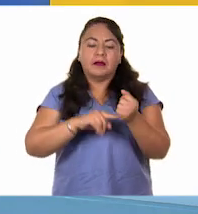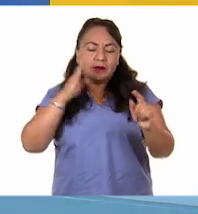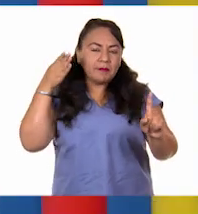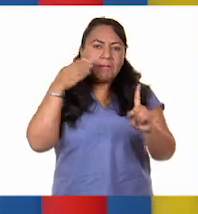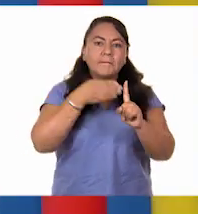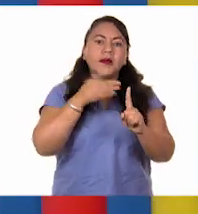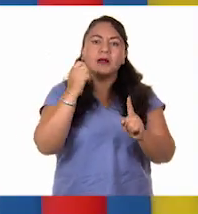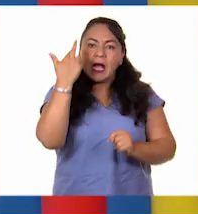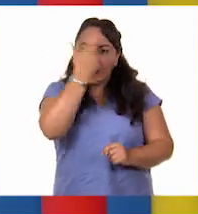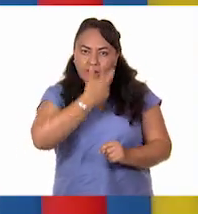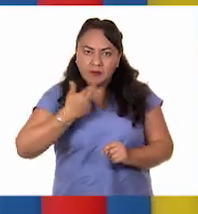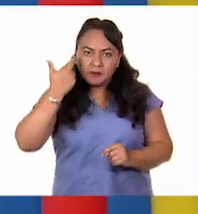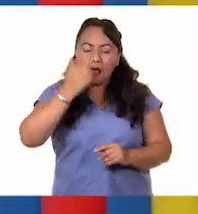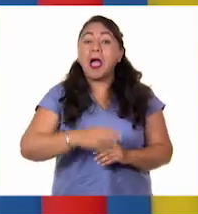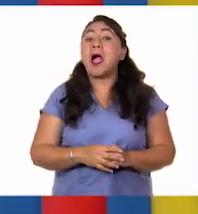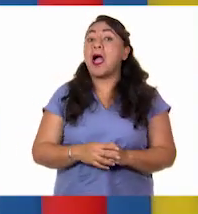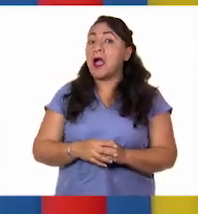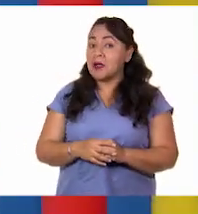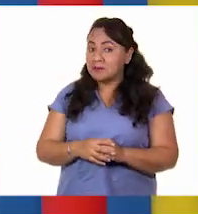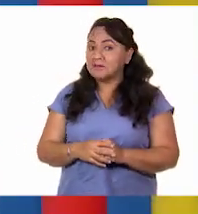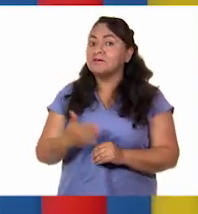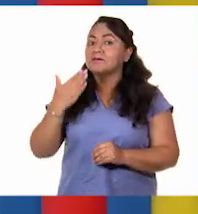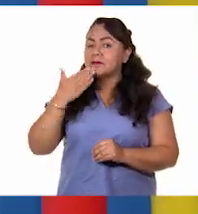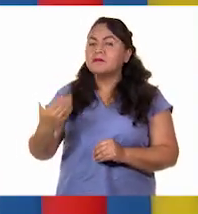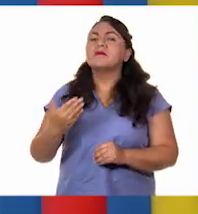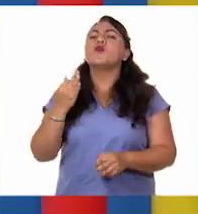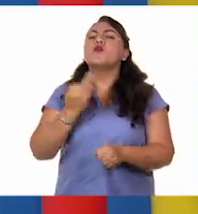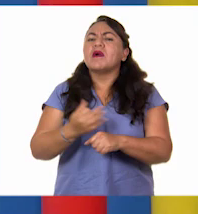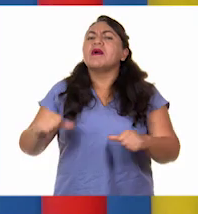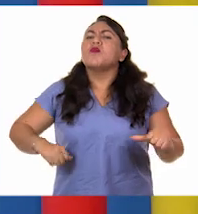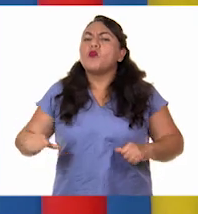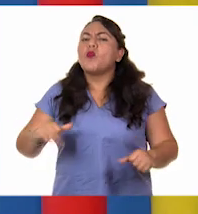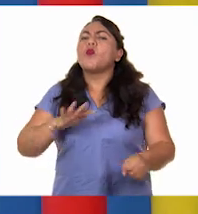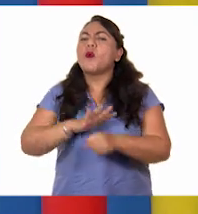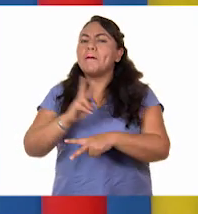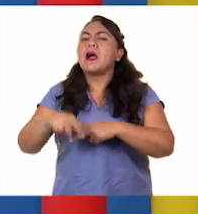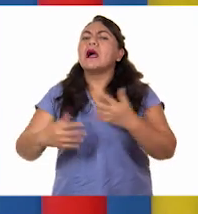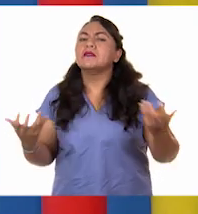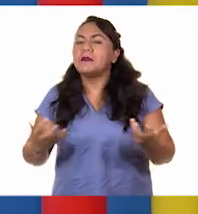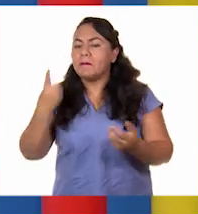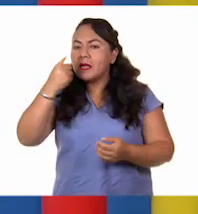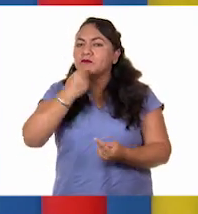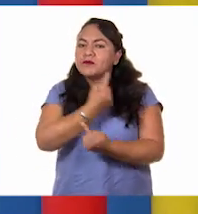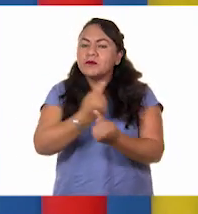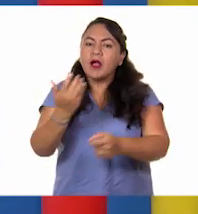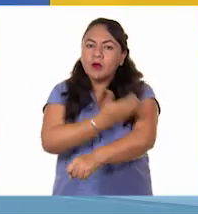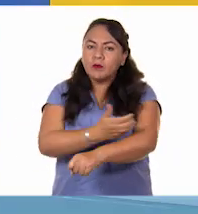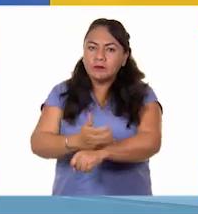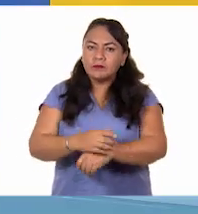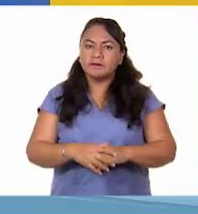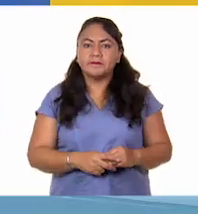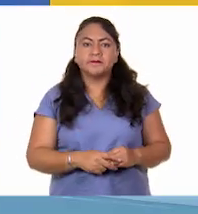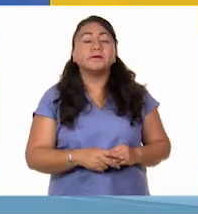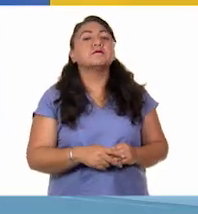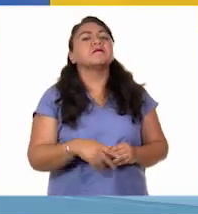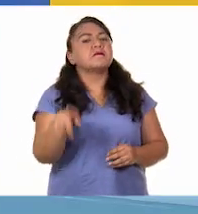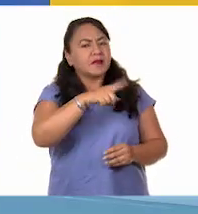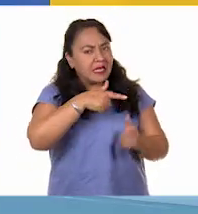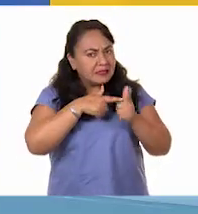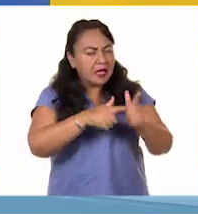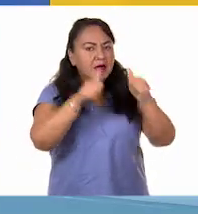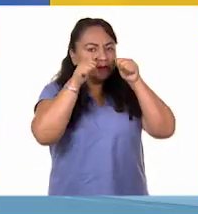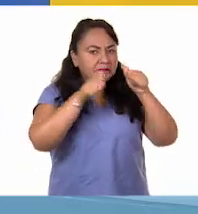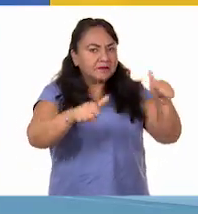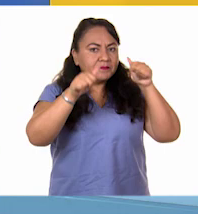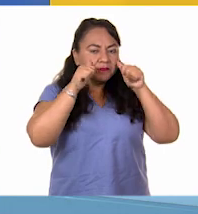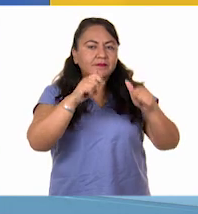revisión. Muy bien. ¿Y qué actividades les vamos a pedir que realicen los niños y las niñas que nos acompañan? Pues que sigan con atención